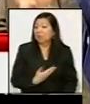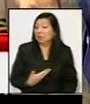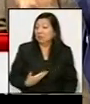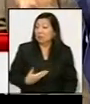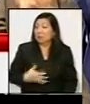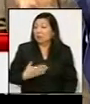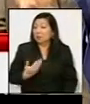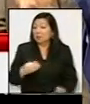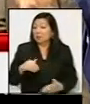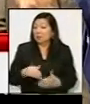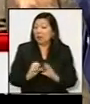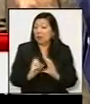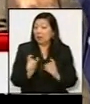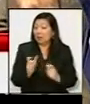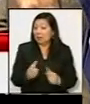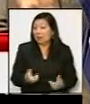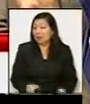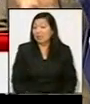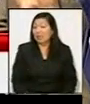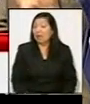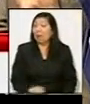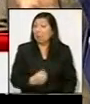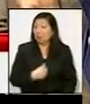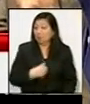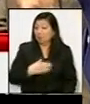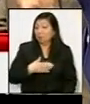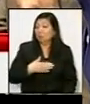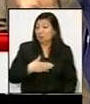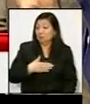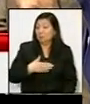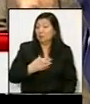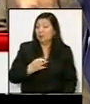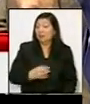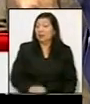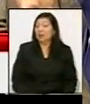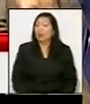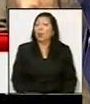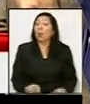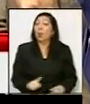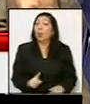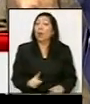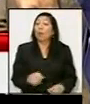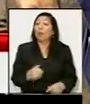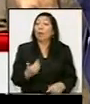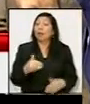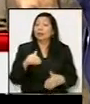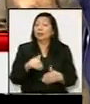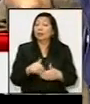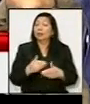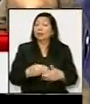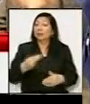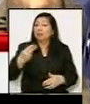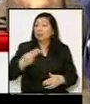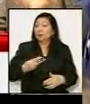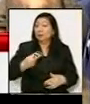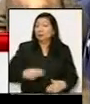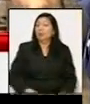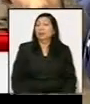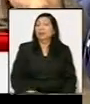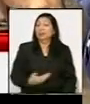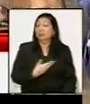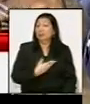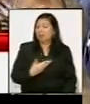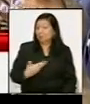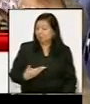república puedan ser candidatos al congreso a mí me parece presidenta que cuando hay elecciones y se prohíbe que el candidato a la